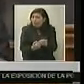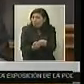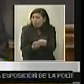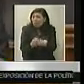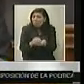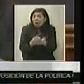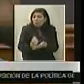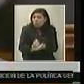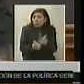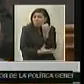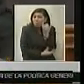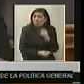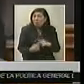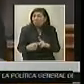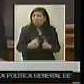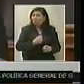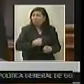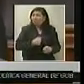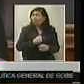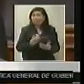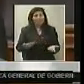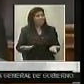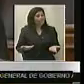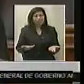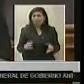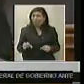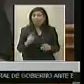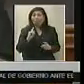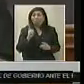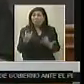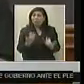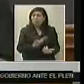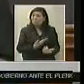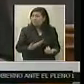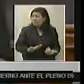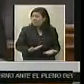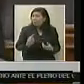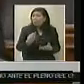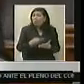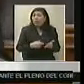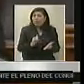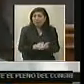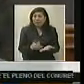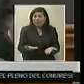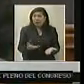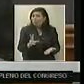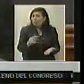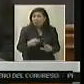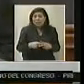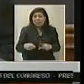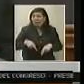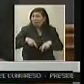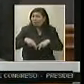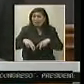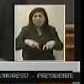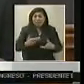de los más pobres, lamentablemente, presidente, no le han hecho caso a su presidente y por tanto, señor, no salen a